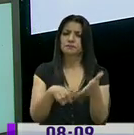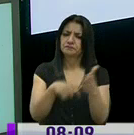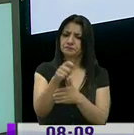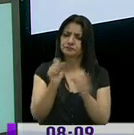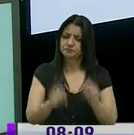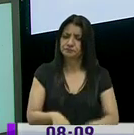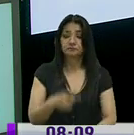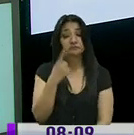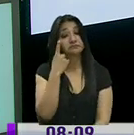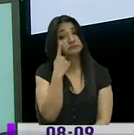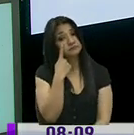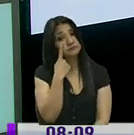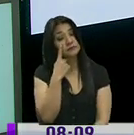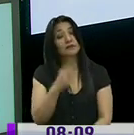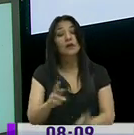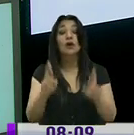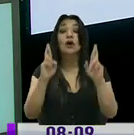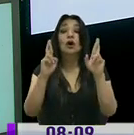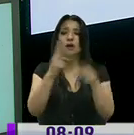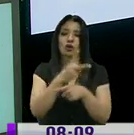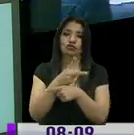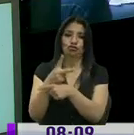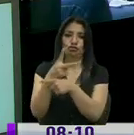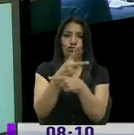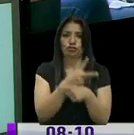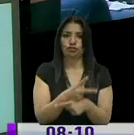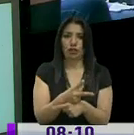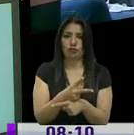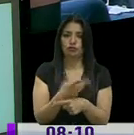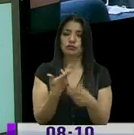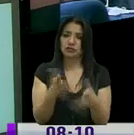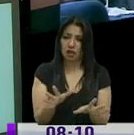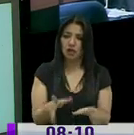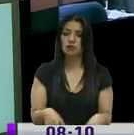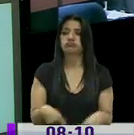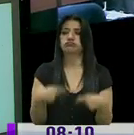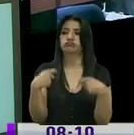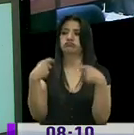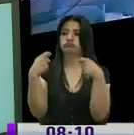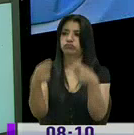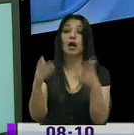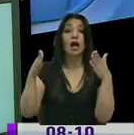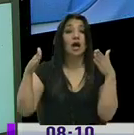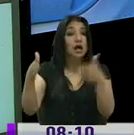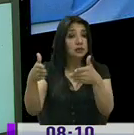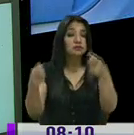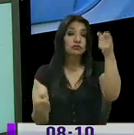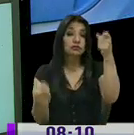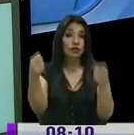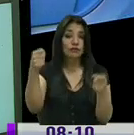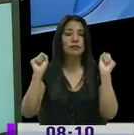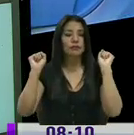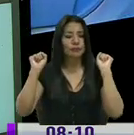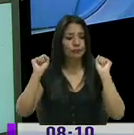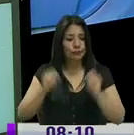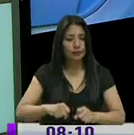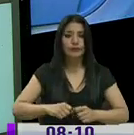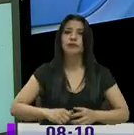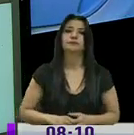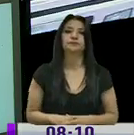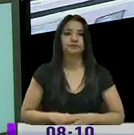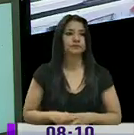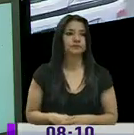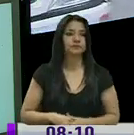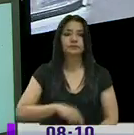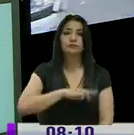veamos qué o'hare el consejo entreguen humo blanco les atiendan a los señores transportistas y evidentemente el